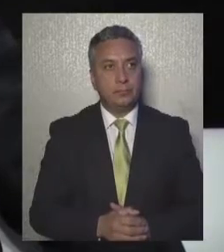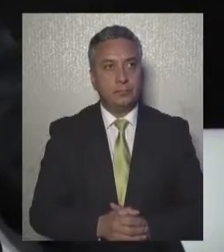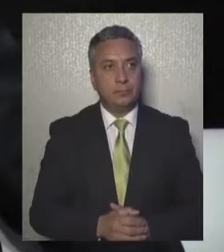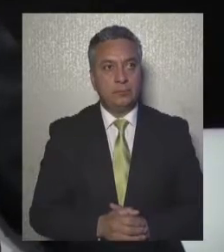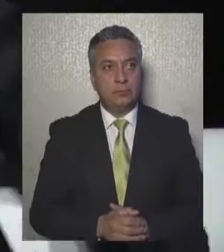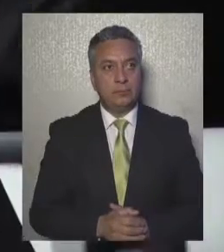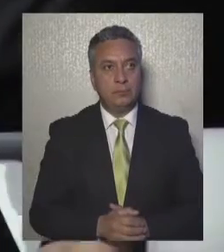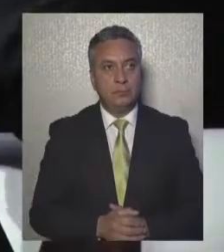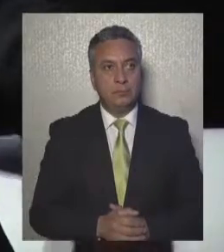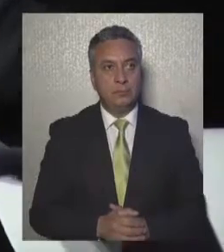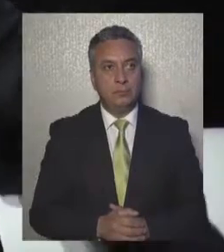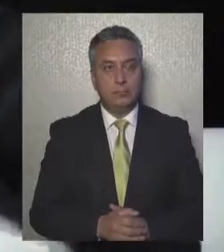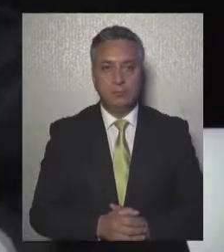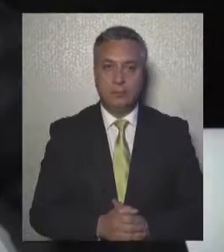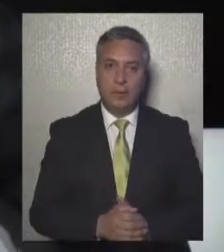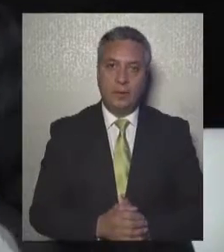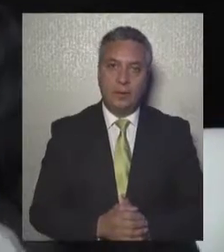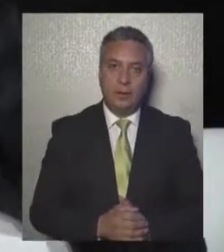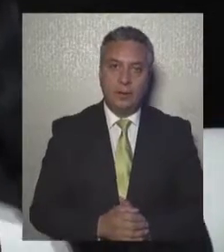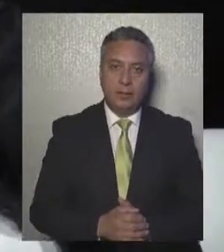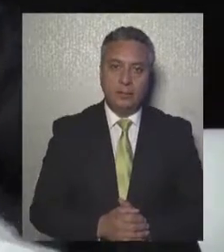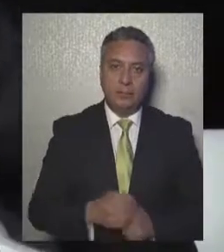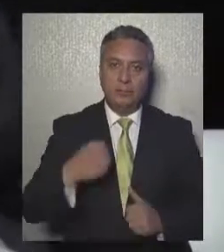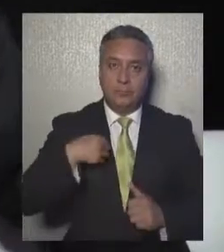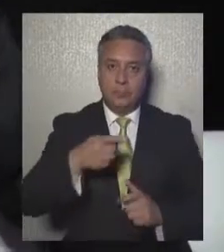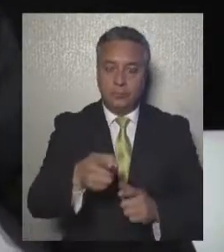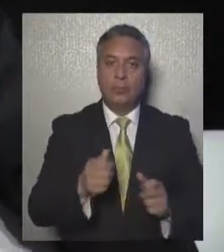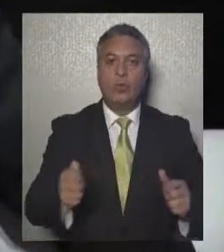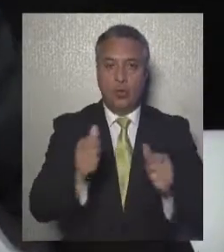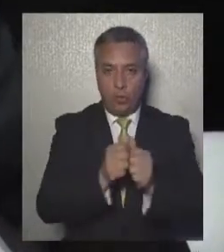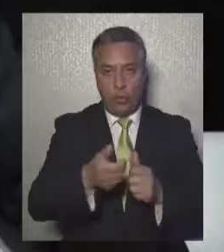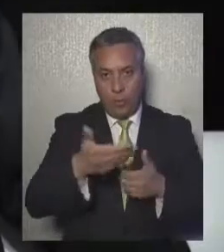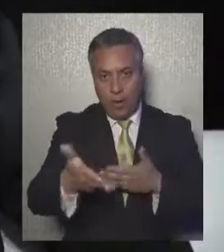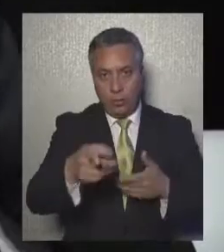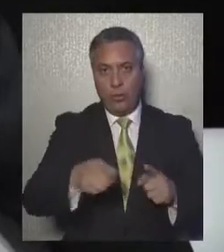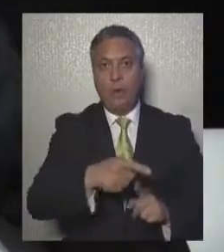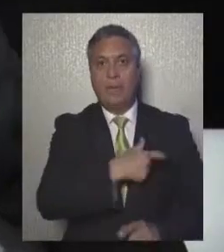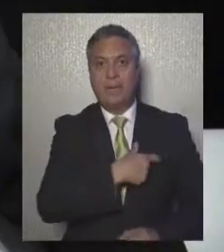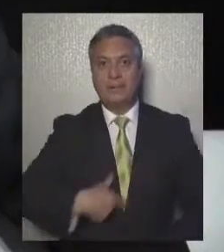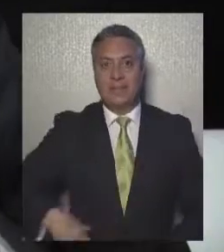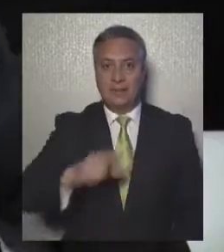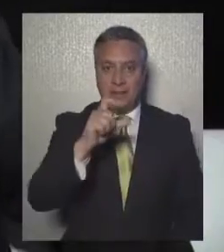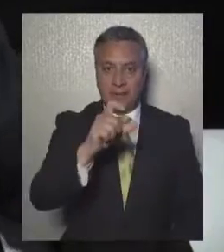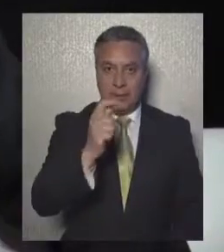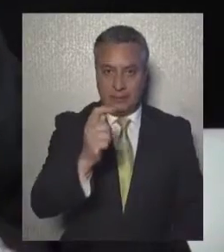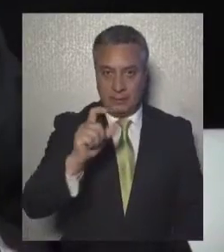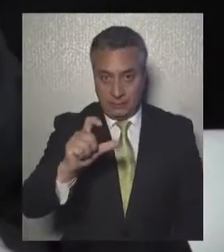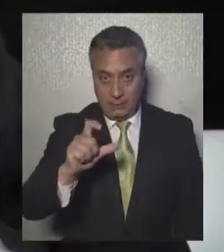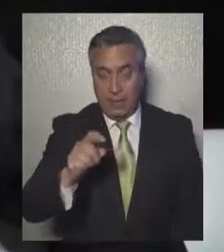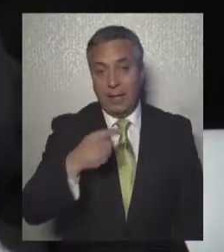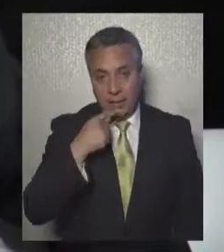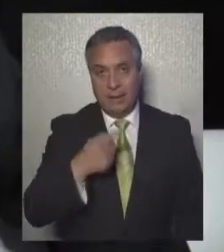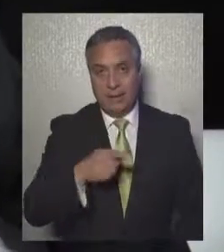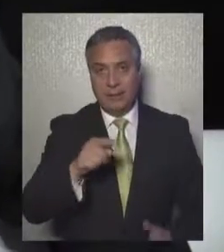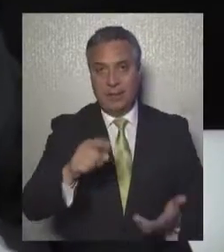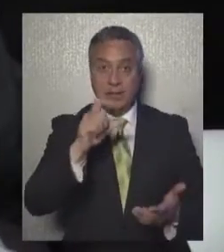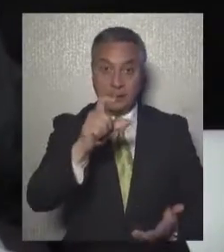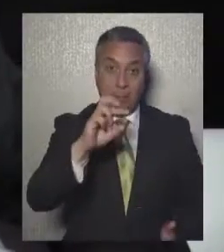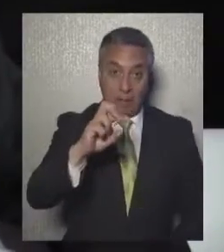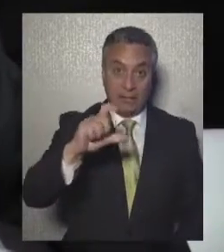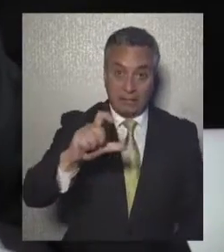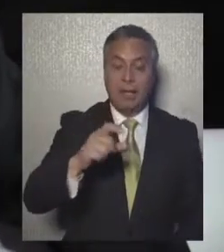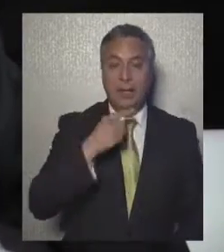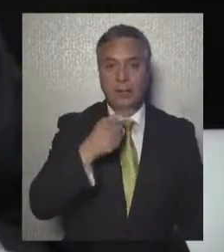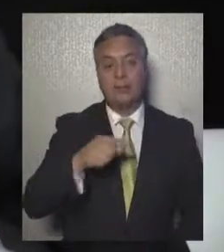esto? No está. Ahí ahora sí. Comparto con el presidente de la CPC que en los últimos 15 años, a partir del año 2000